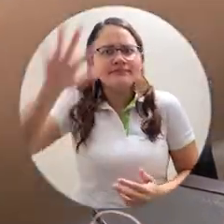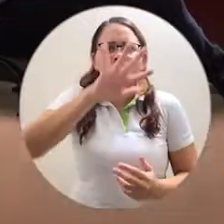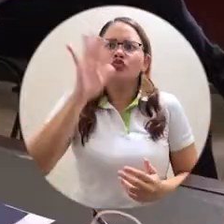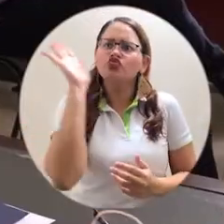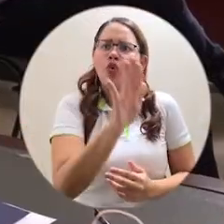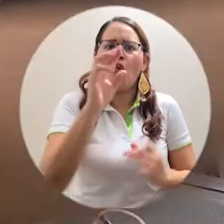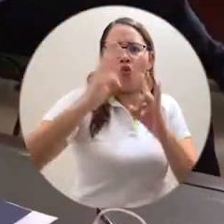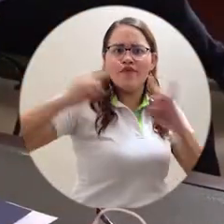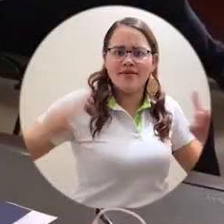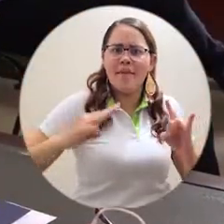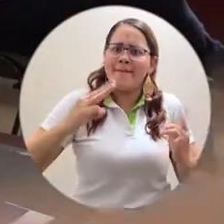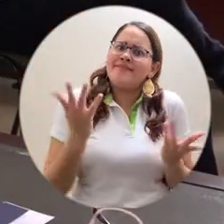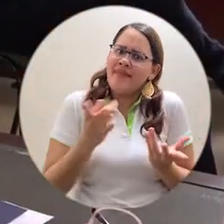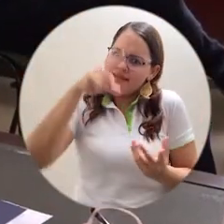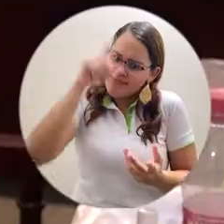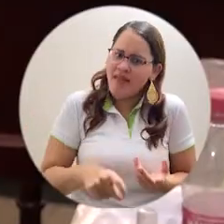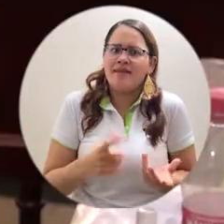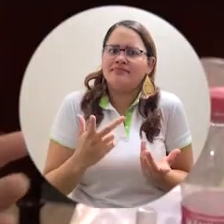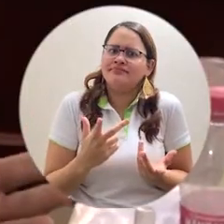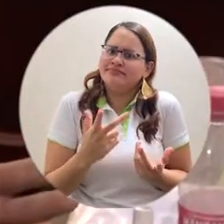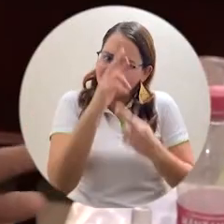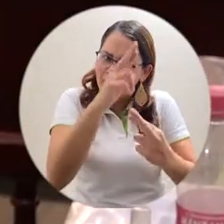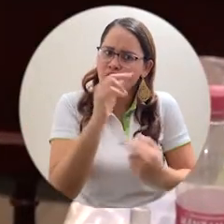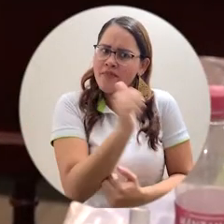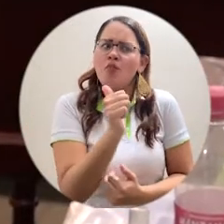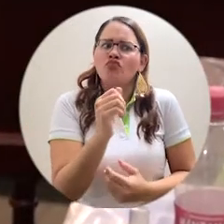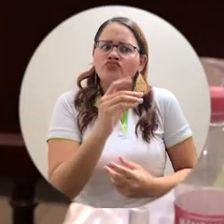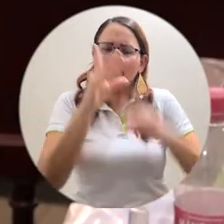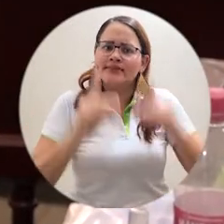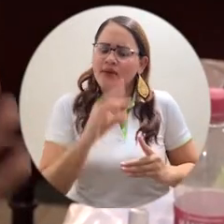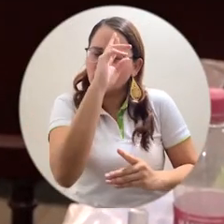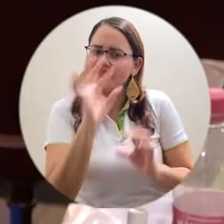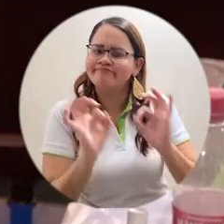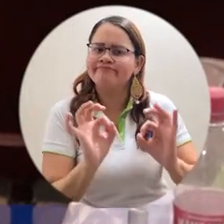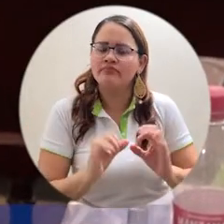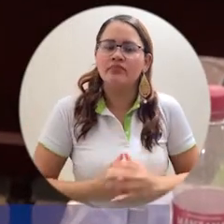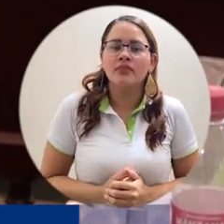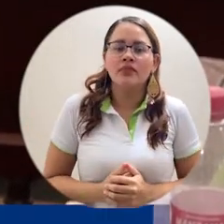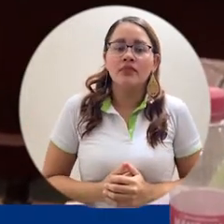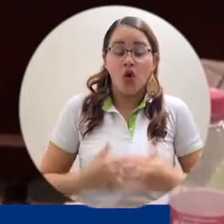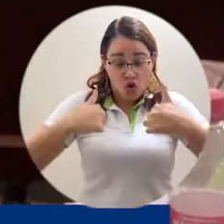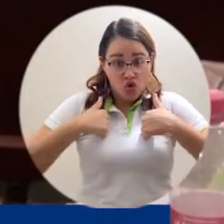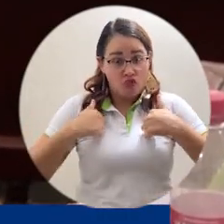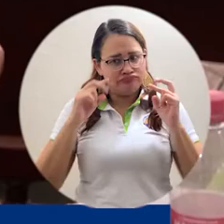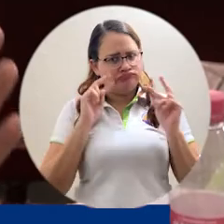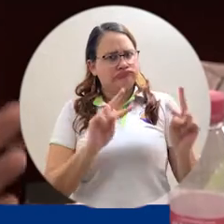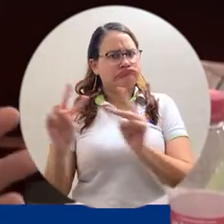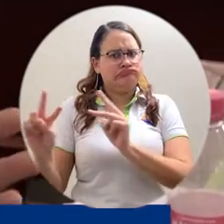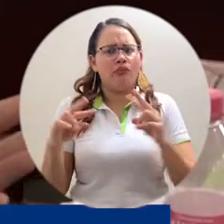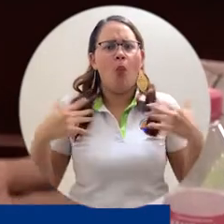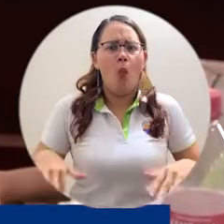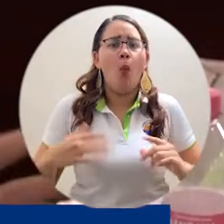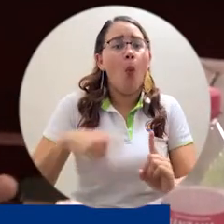la universidad de Magdalena tiene que ser autónoma. Hoy veo positivo